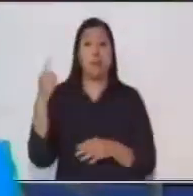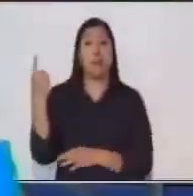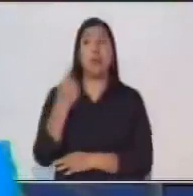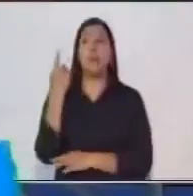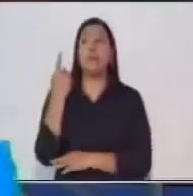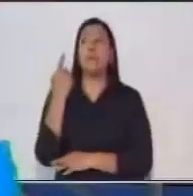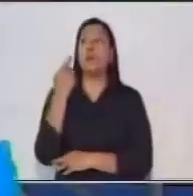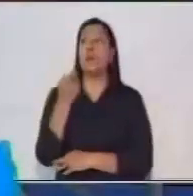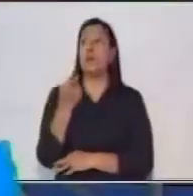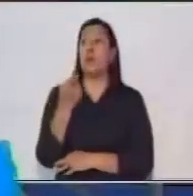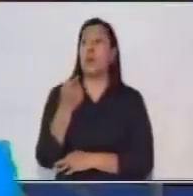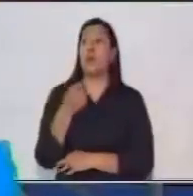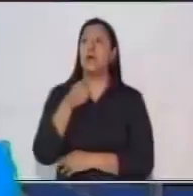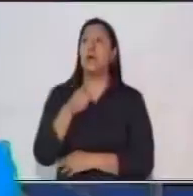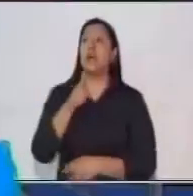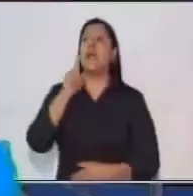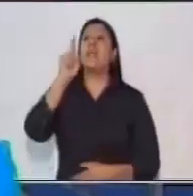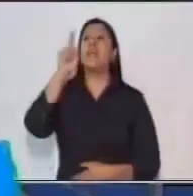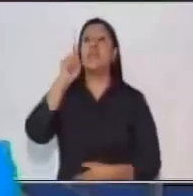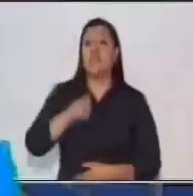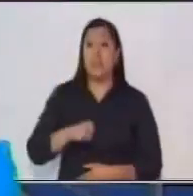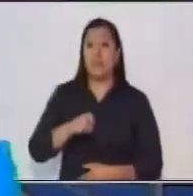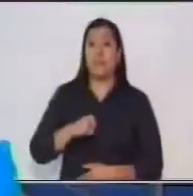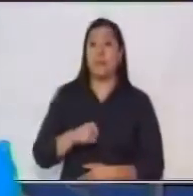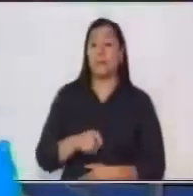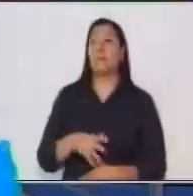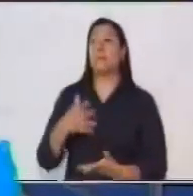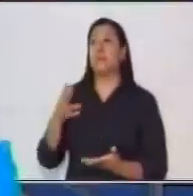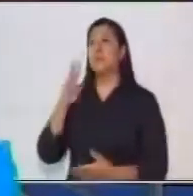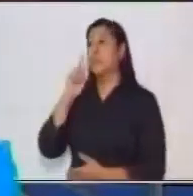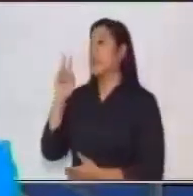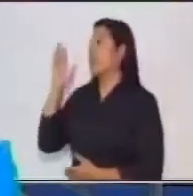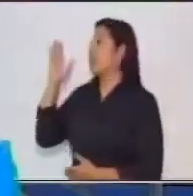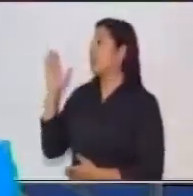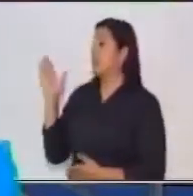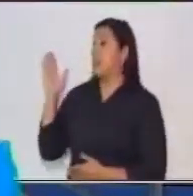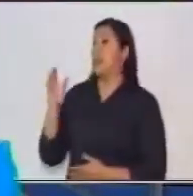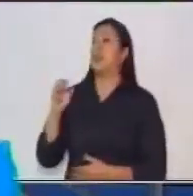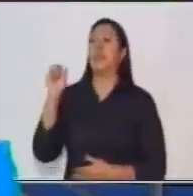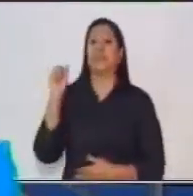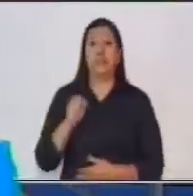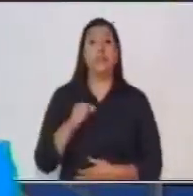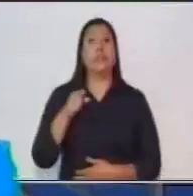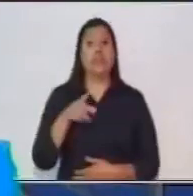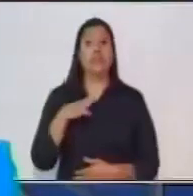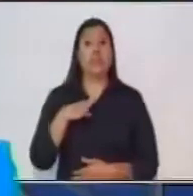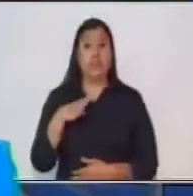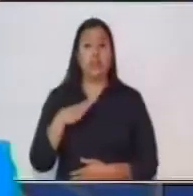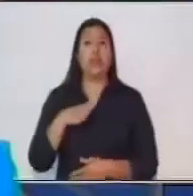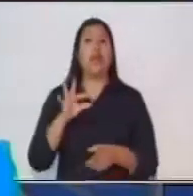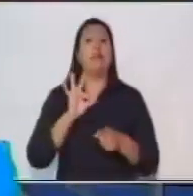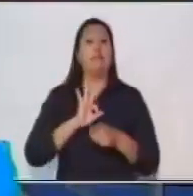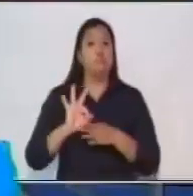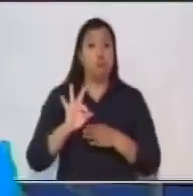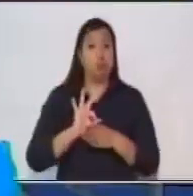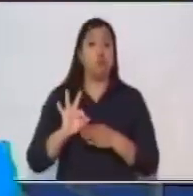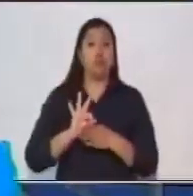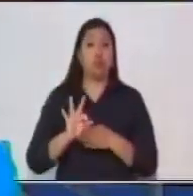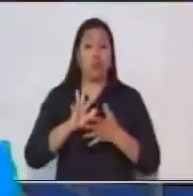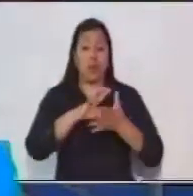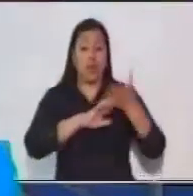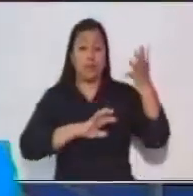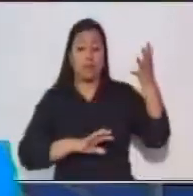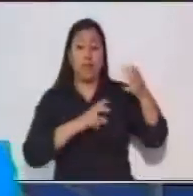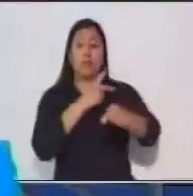acá, deben de tomar en cuenta que para que se cumpla la función de un texto narrativo debe de tener